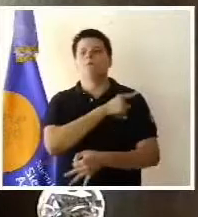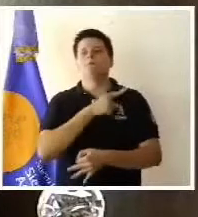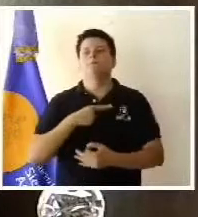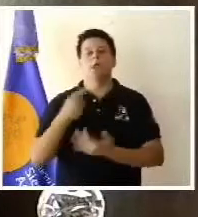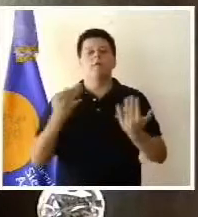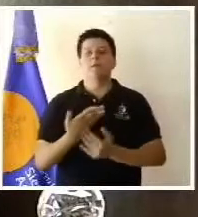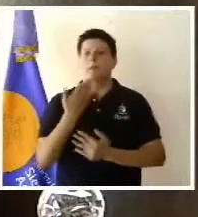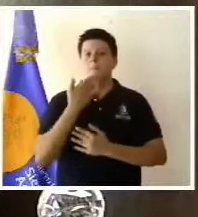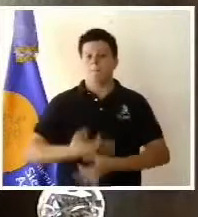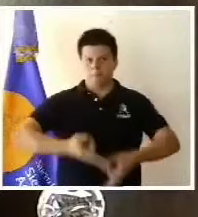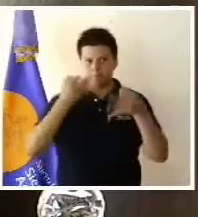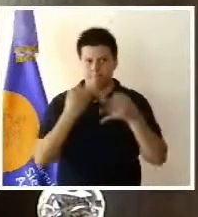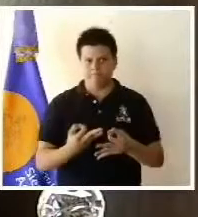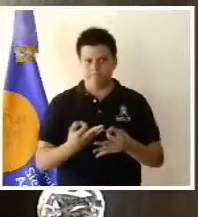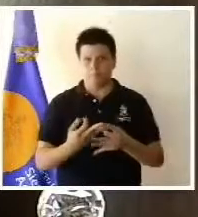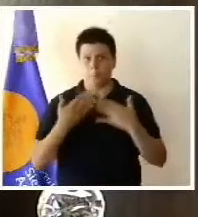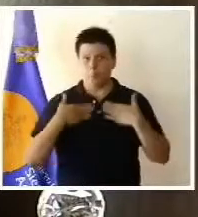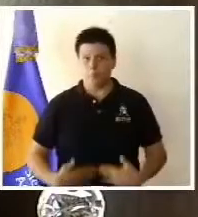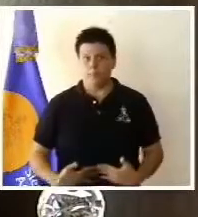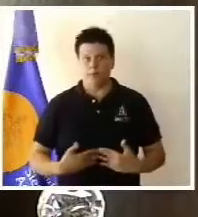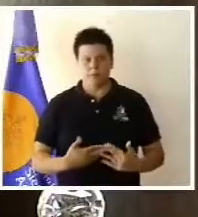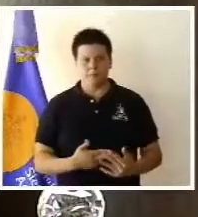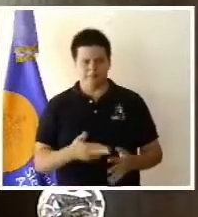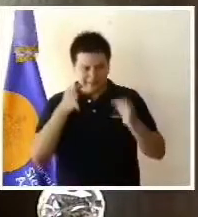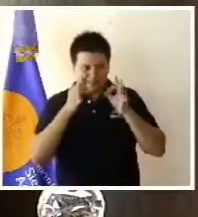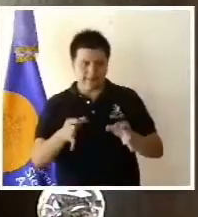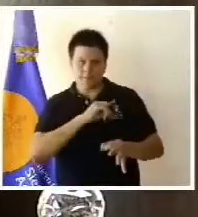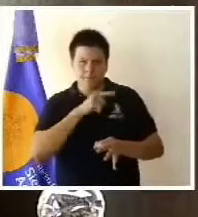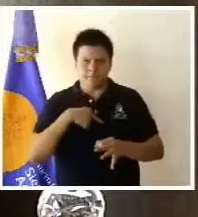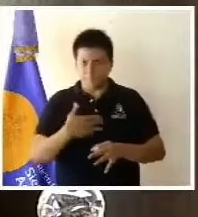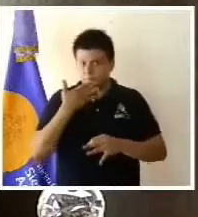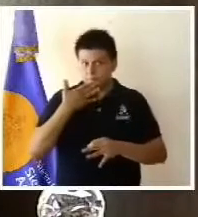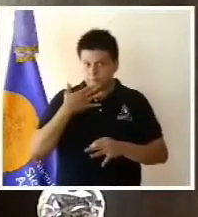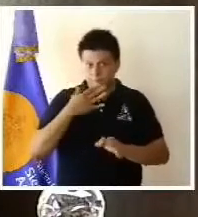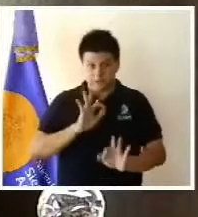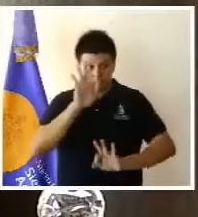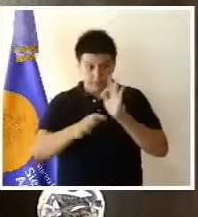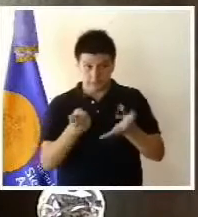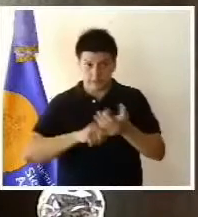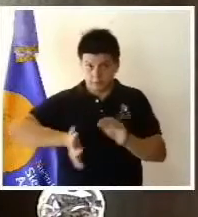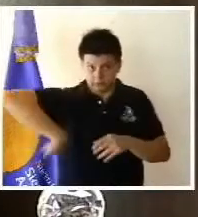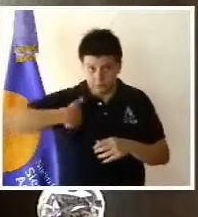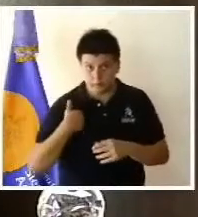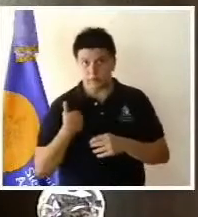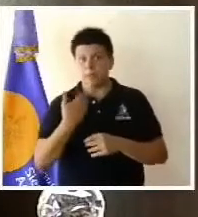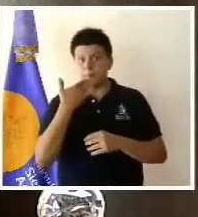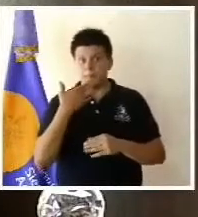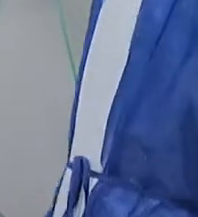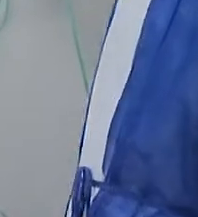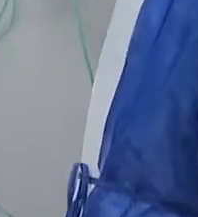con calidad y con calidez. No es correcto atenderlos en una bodega, no es correcto atender a los pacientes en